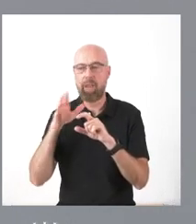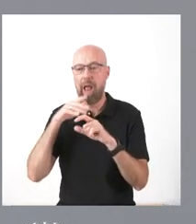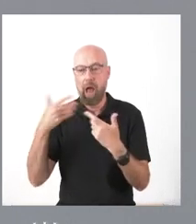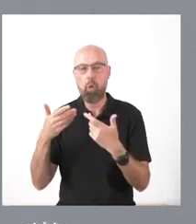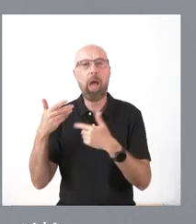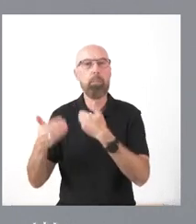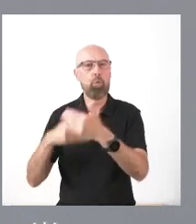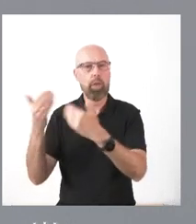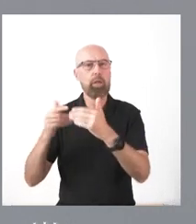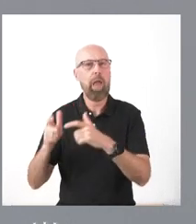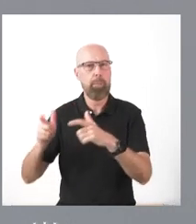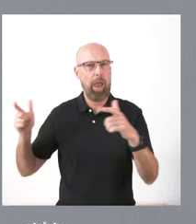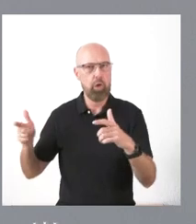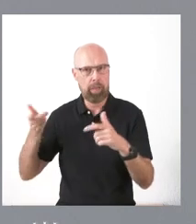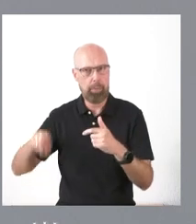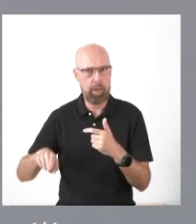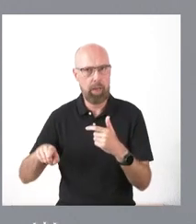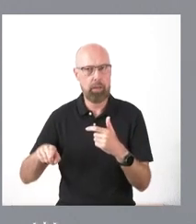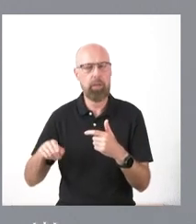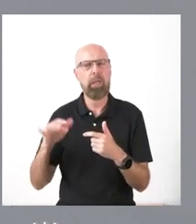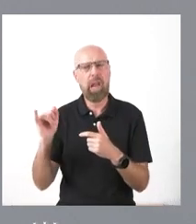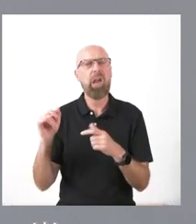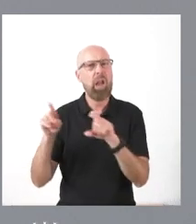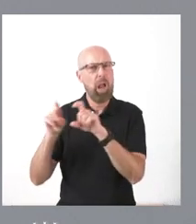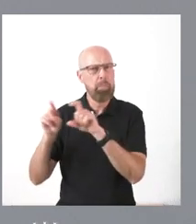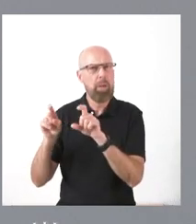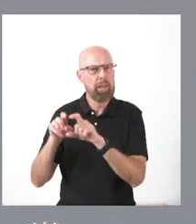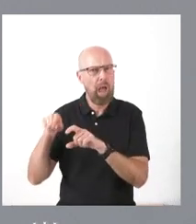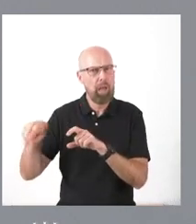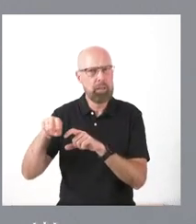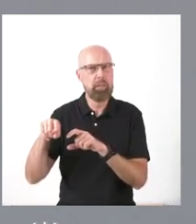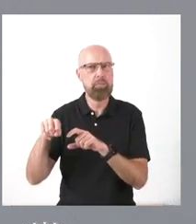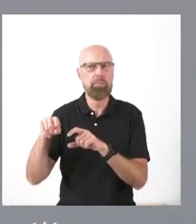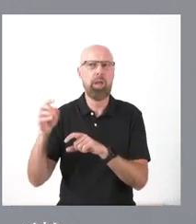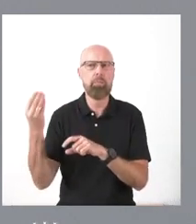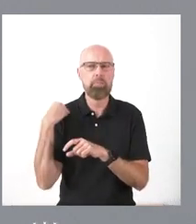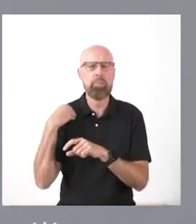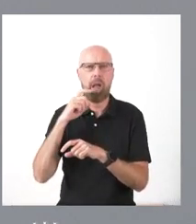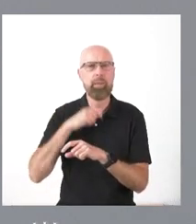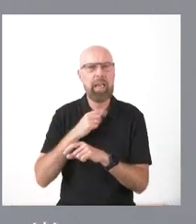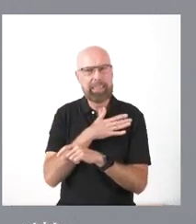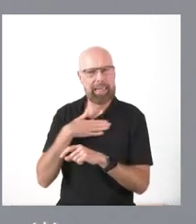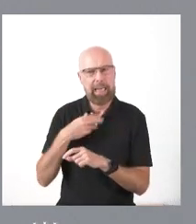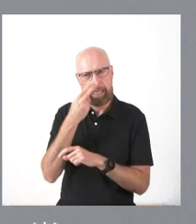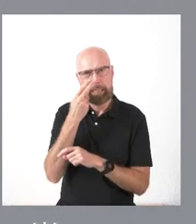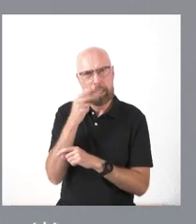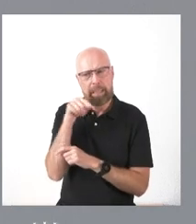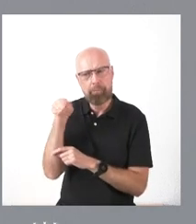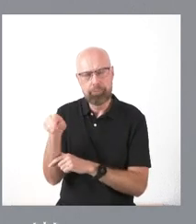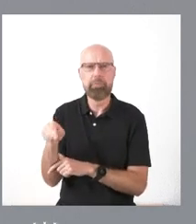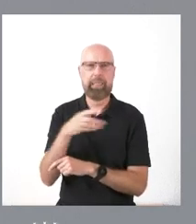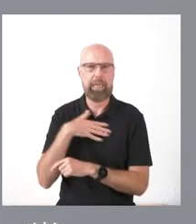de ampliación y con empresas que ya incluso han anunciado que se van a ubicar allí en Las parcelas ampli